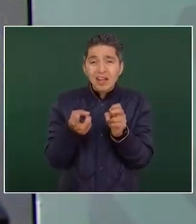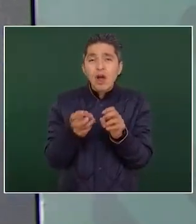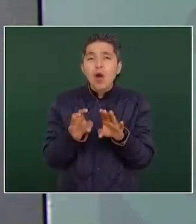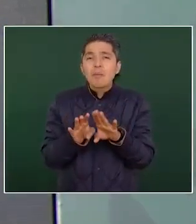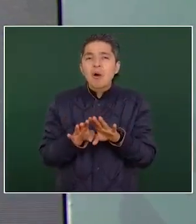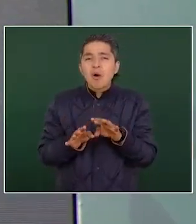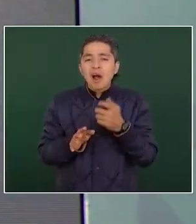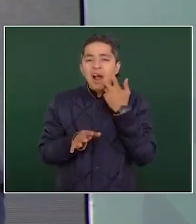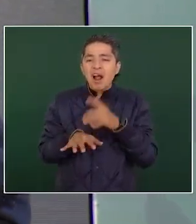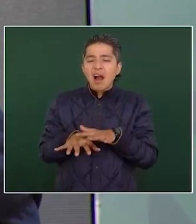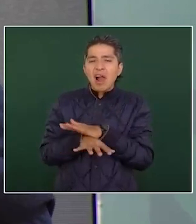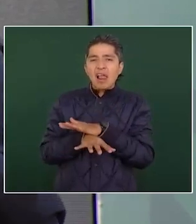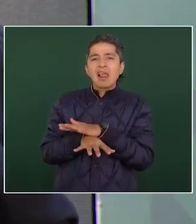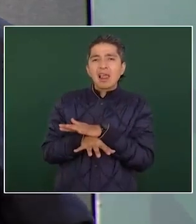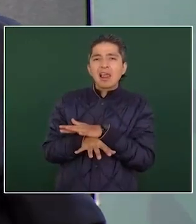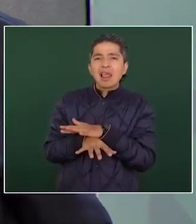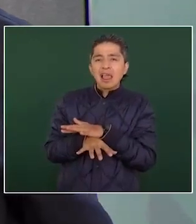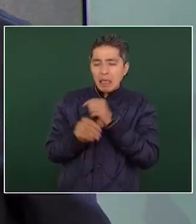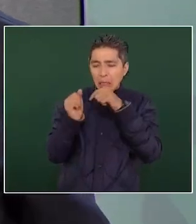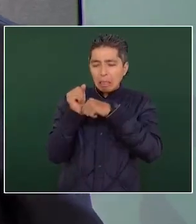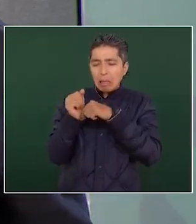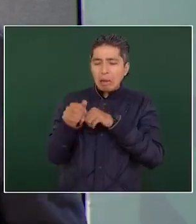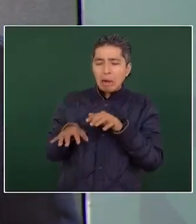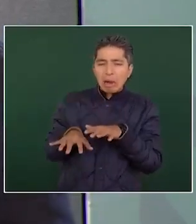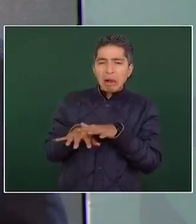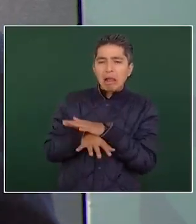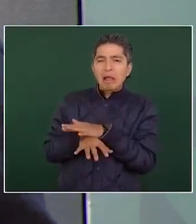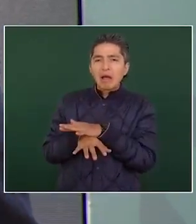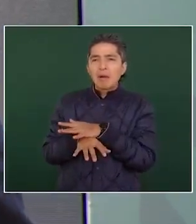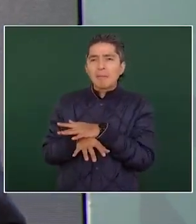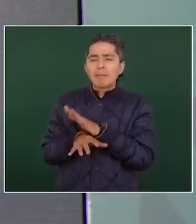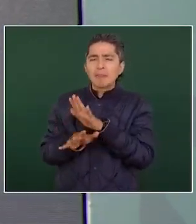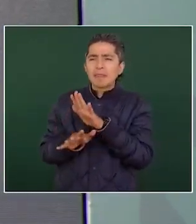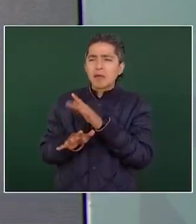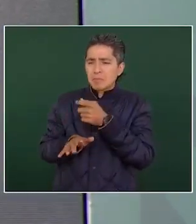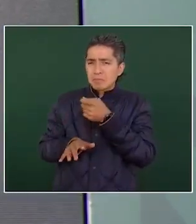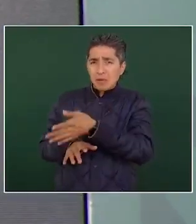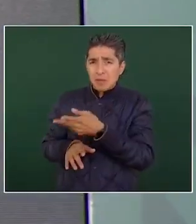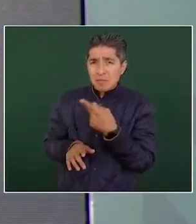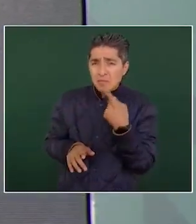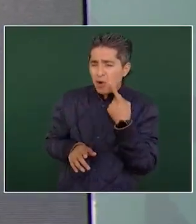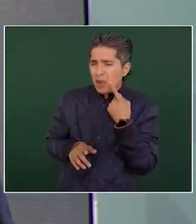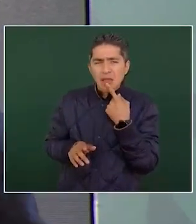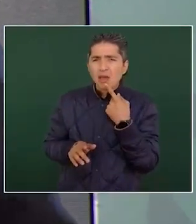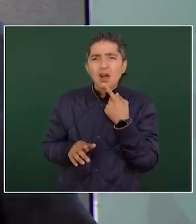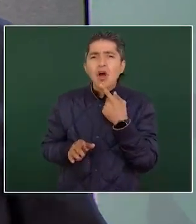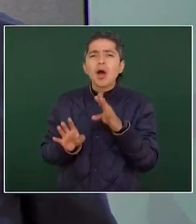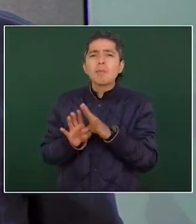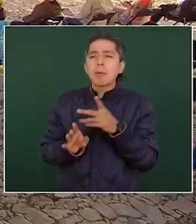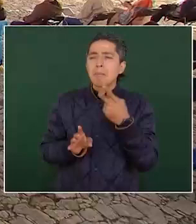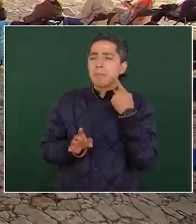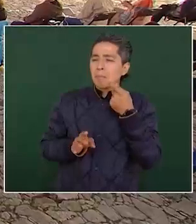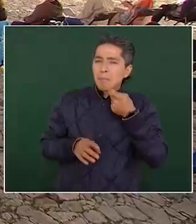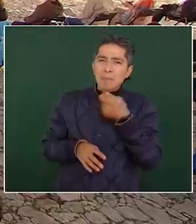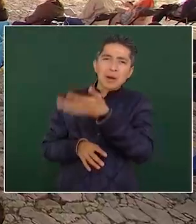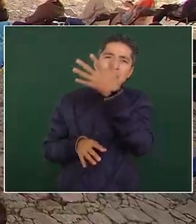convertido en una bandera, yo no diría política, sino politiquera.